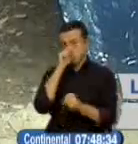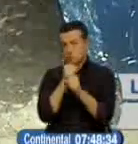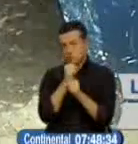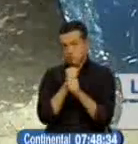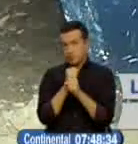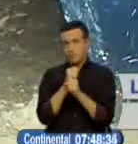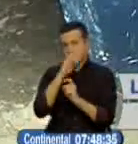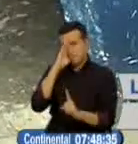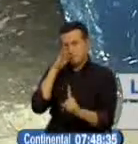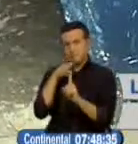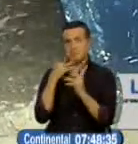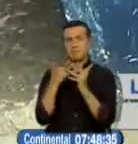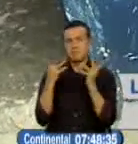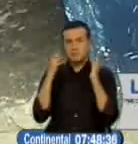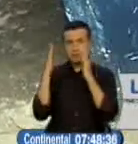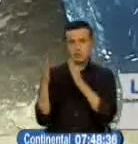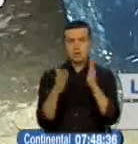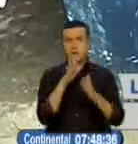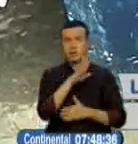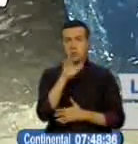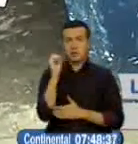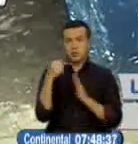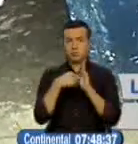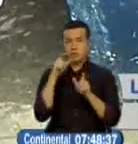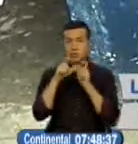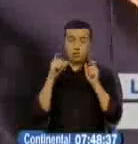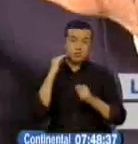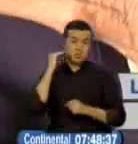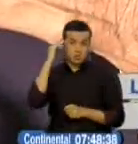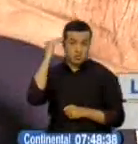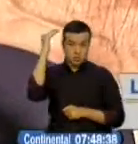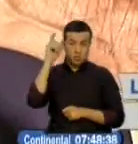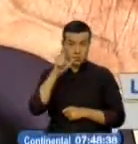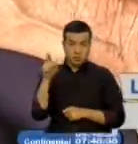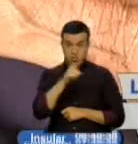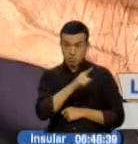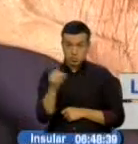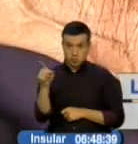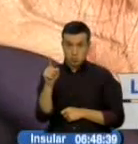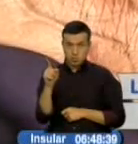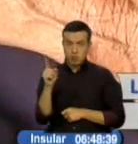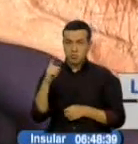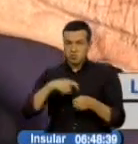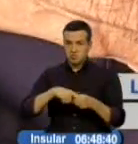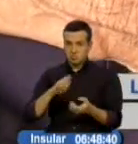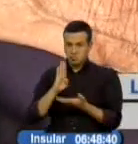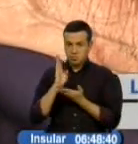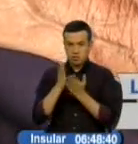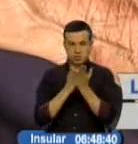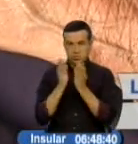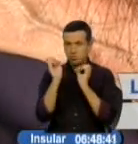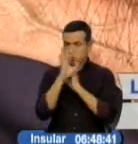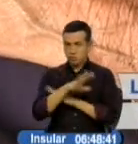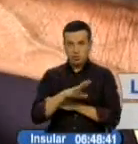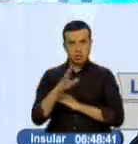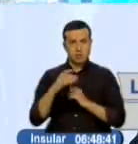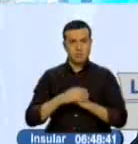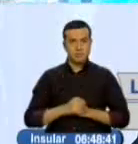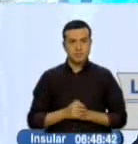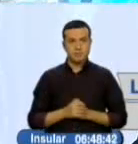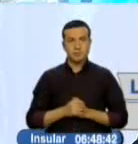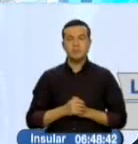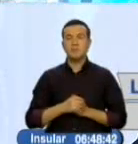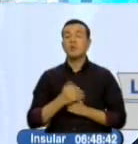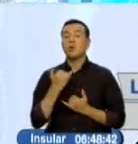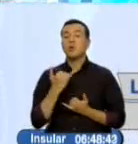El objetivo planteado es poder atender a más de 500.000 adultos mayores, quienes accederán a un sustento digno que incluye servicios sociales gratuitos. La